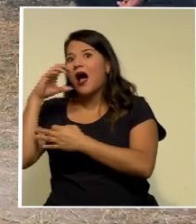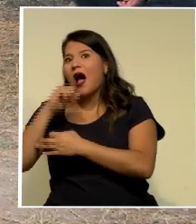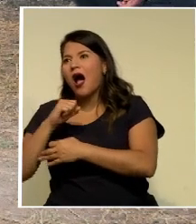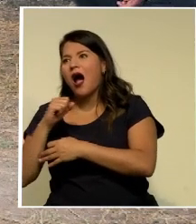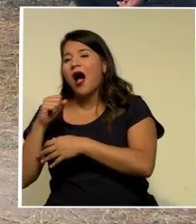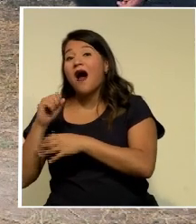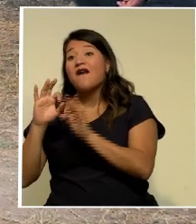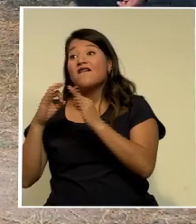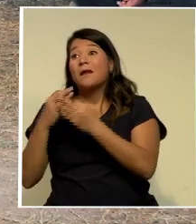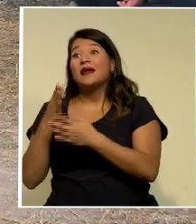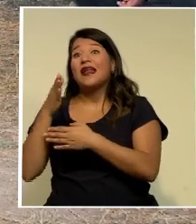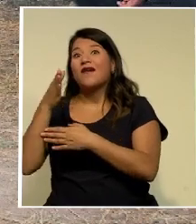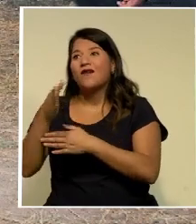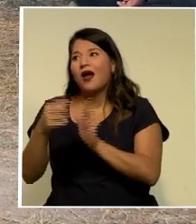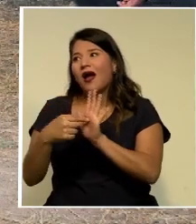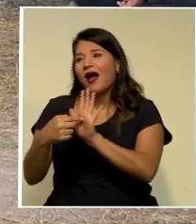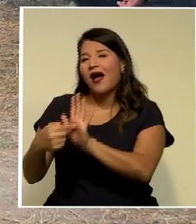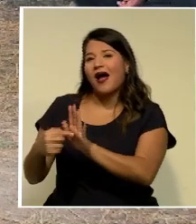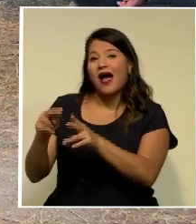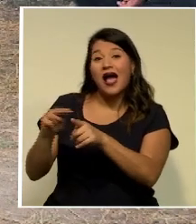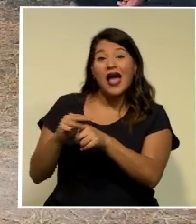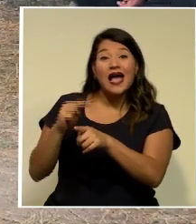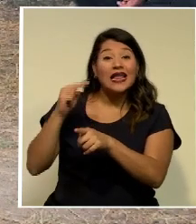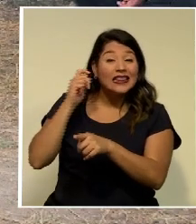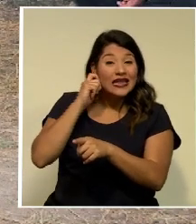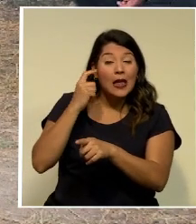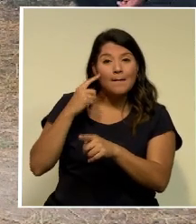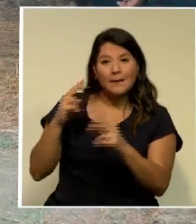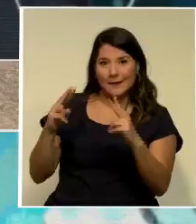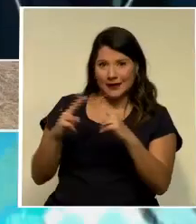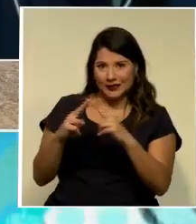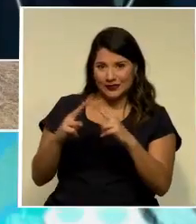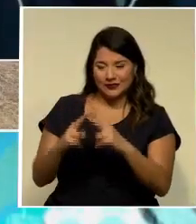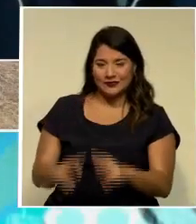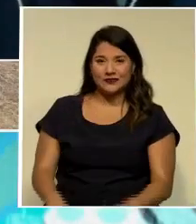le llevaron a sus nietas para que él las pudiera conocer.